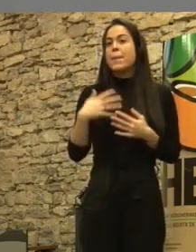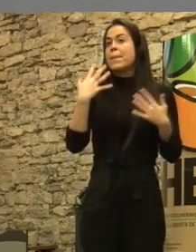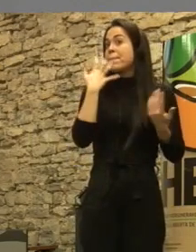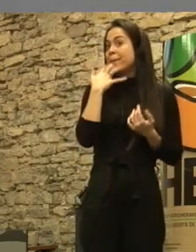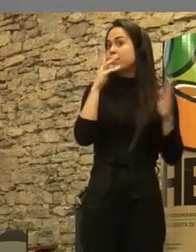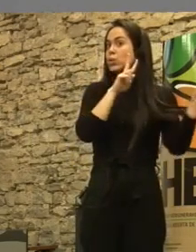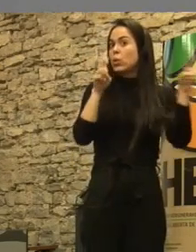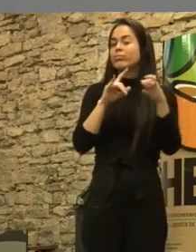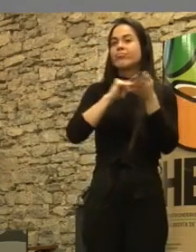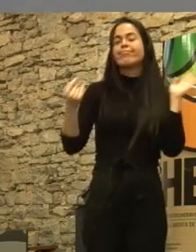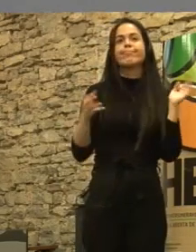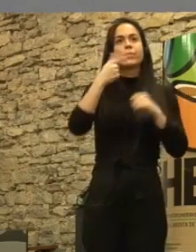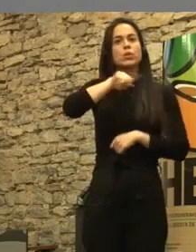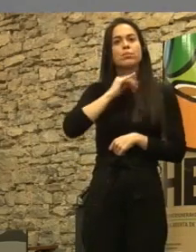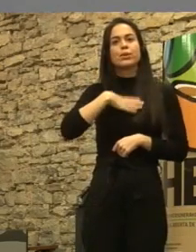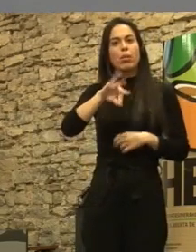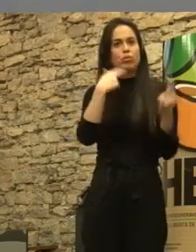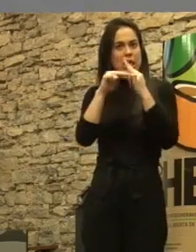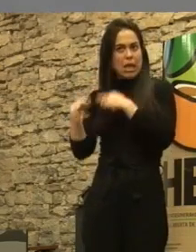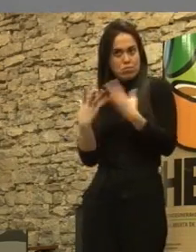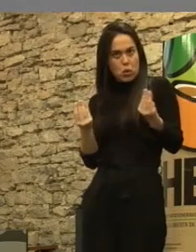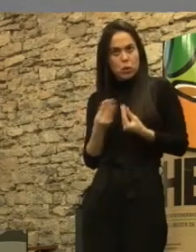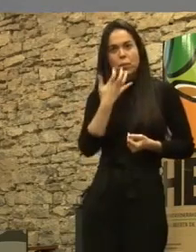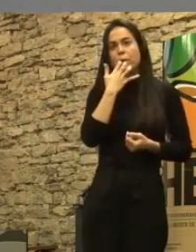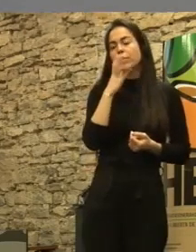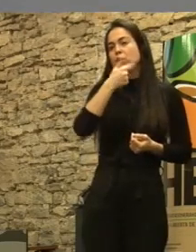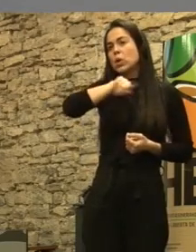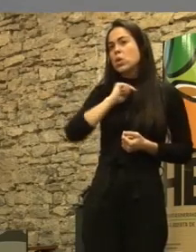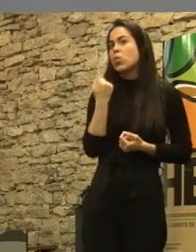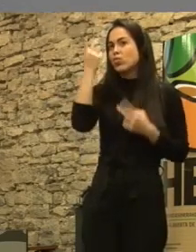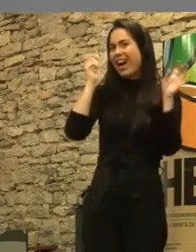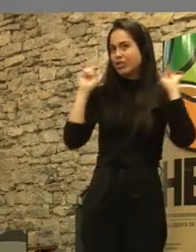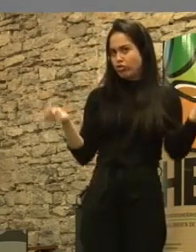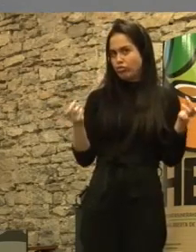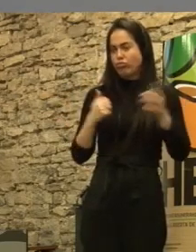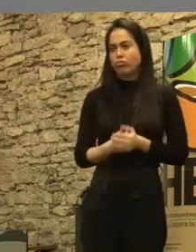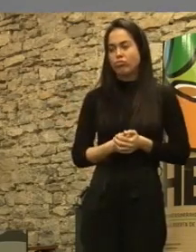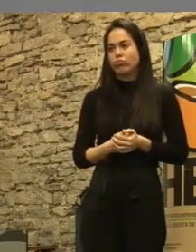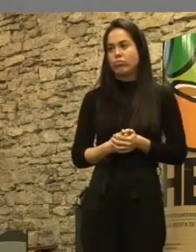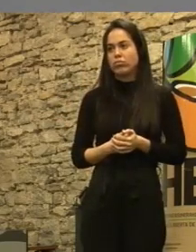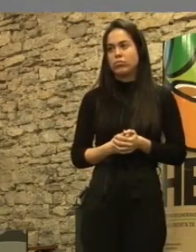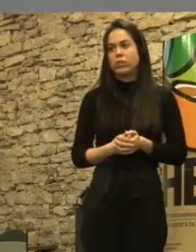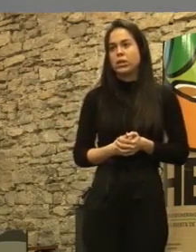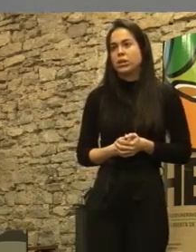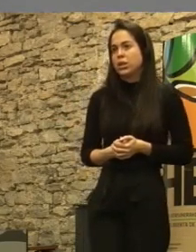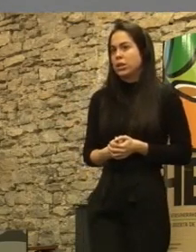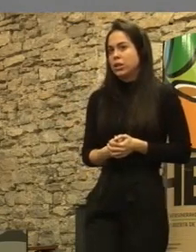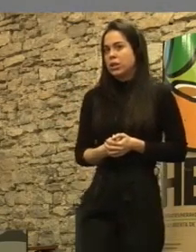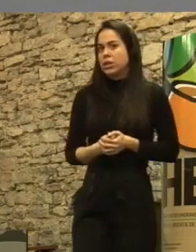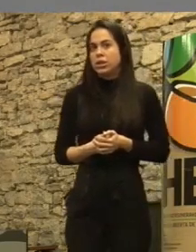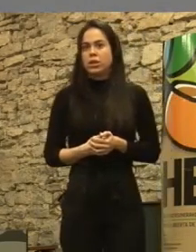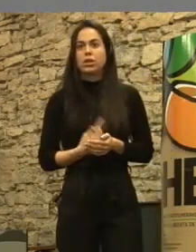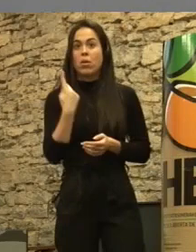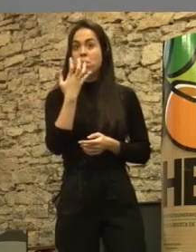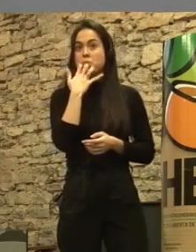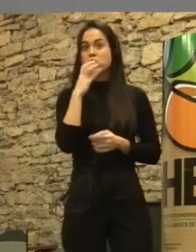nos permiten también mandar nuestro mensaje a mucha gente, como les decía, ¿no? Yo tengo un caso que me resulta muy emocionante, personal también, que documento aquí, y fue en una